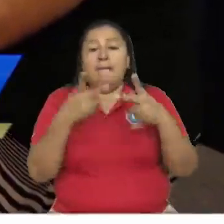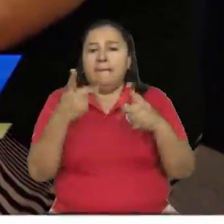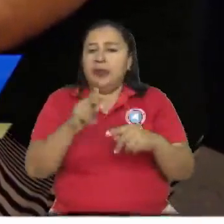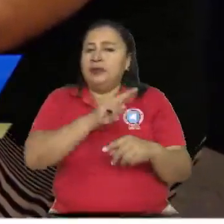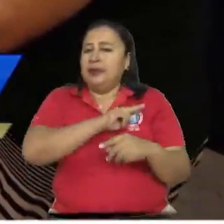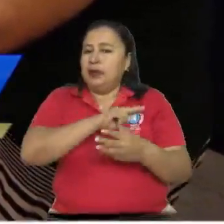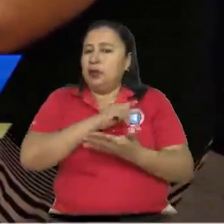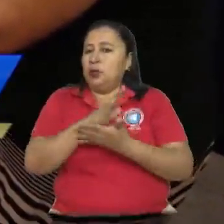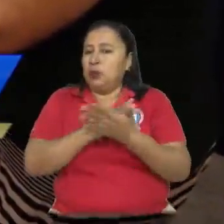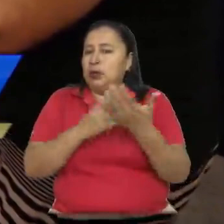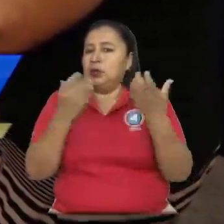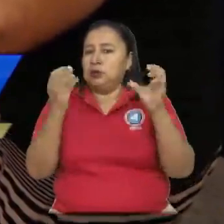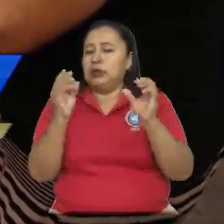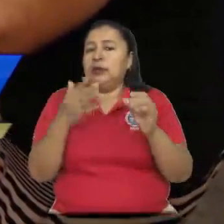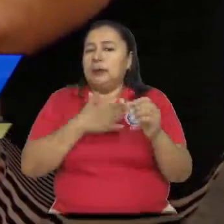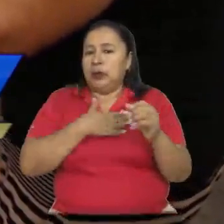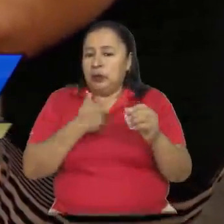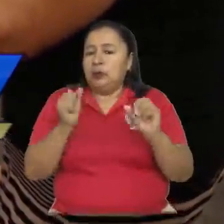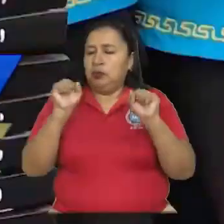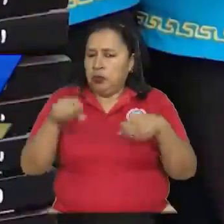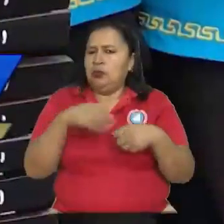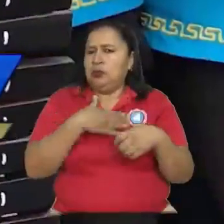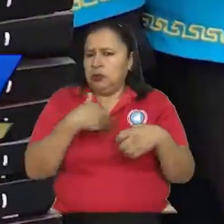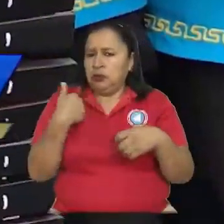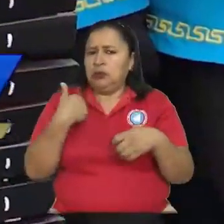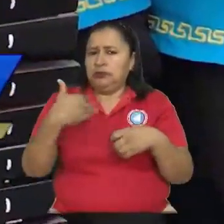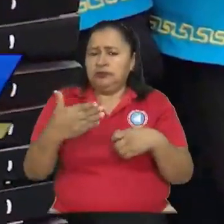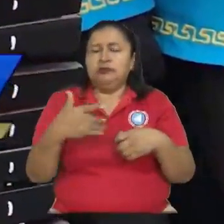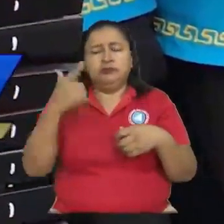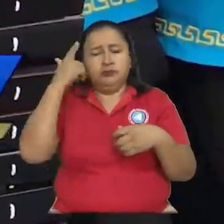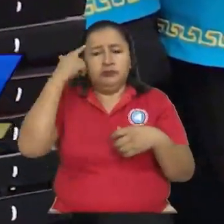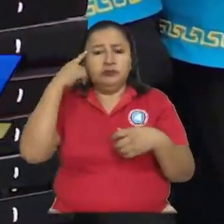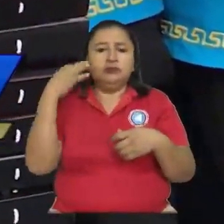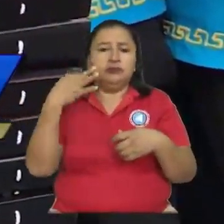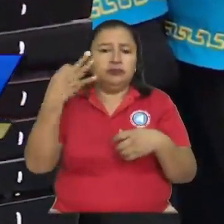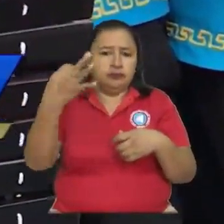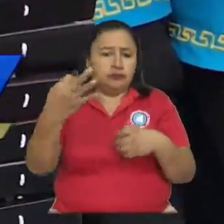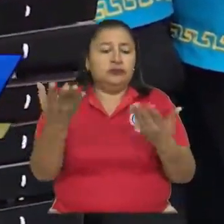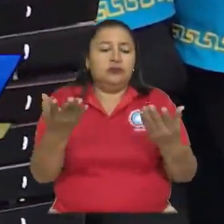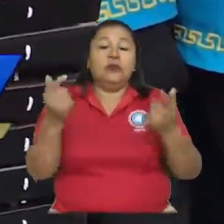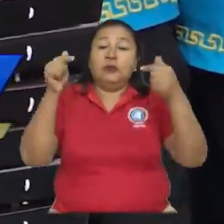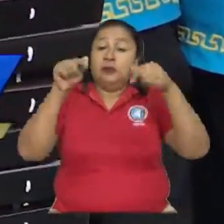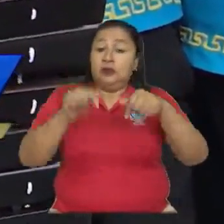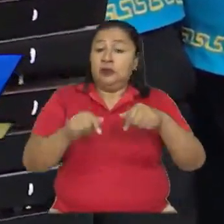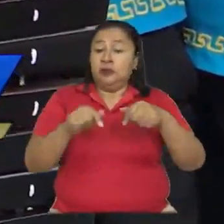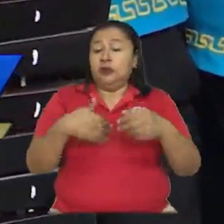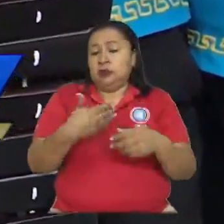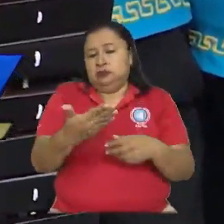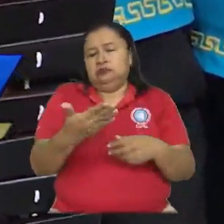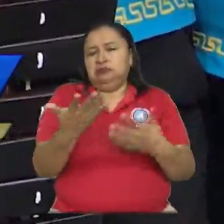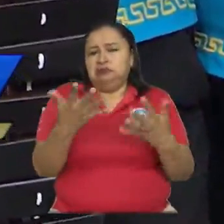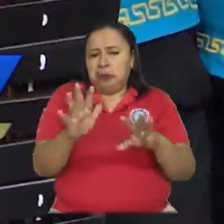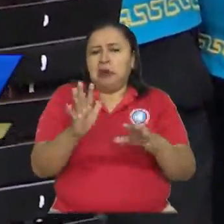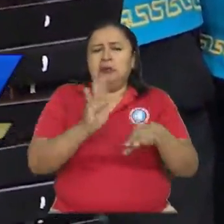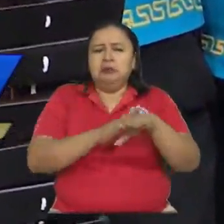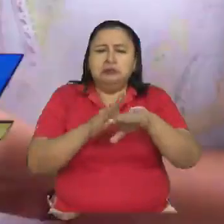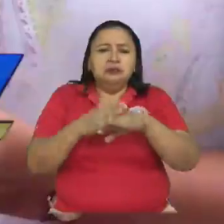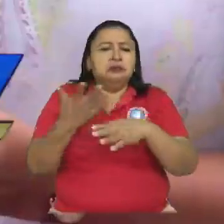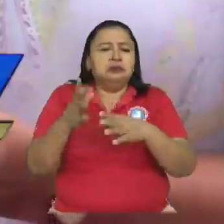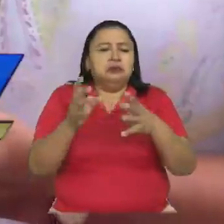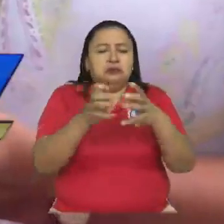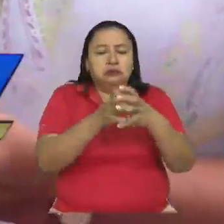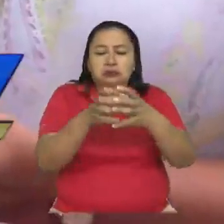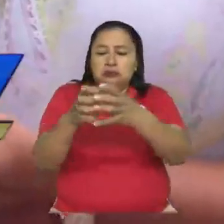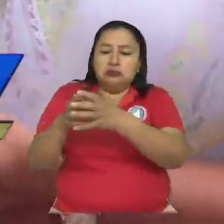de mejora, siempre hay cosas que podemos mejorar de cara al futuro. Entonces estamos ya organizando